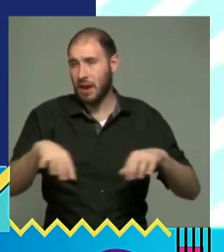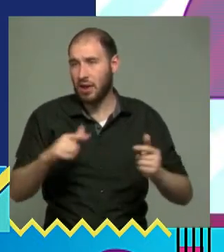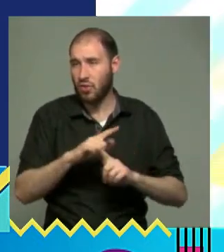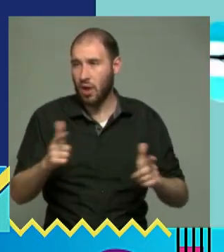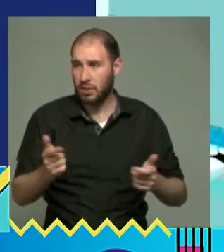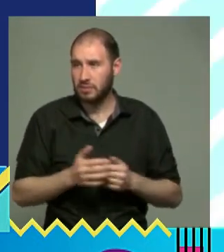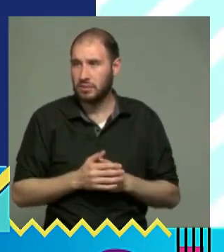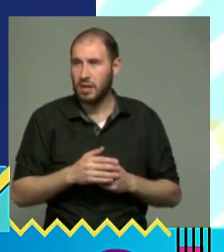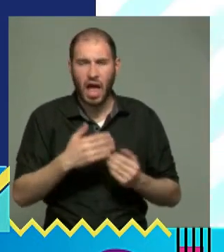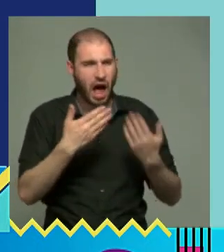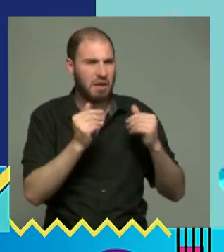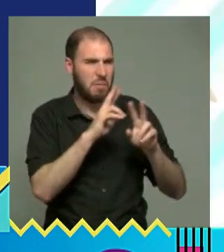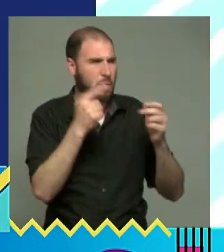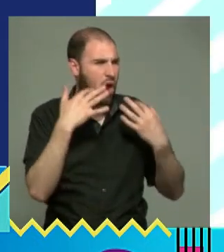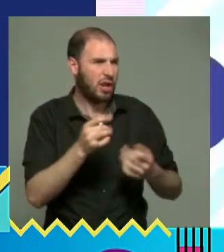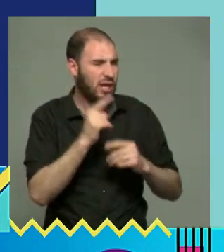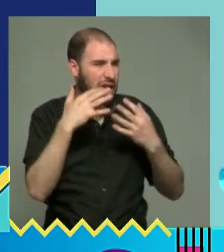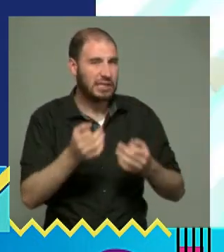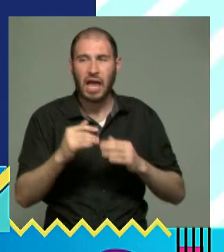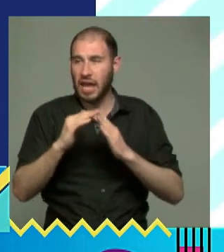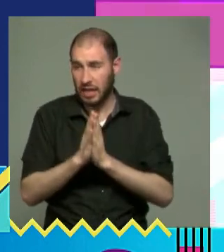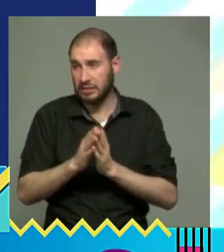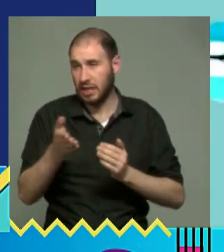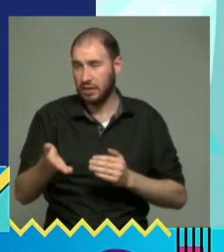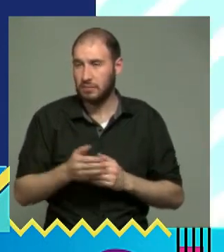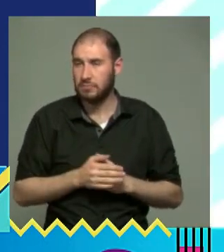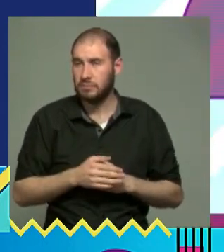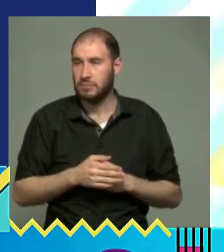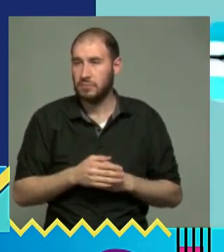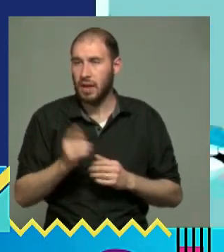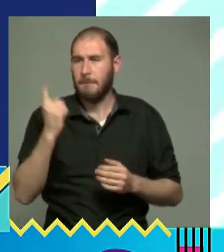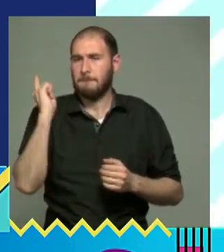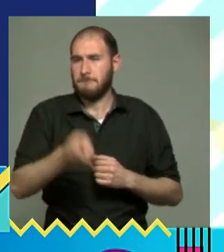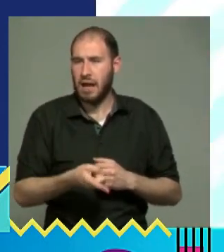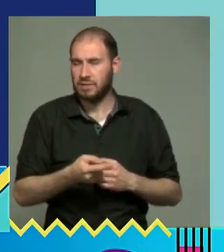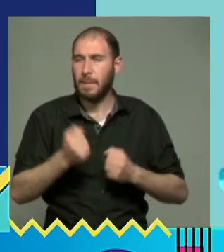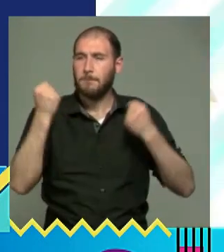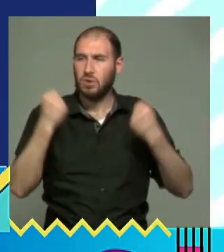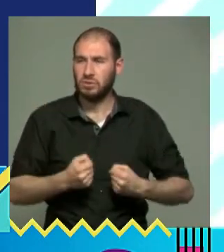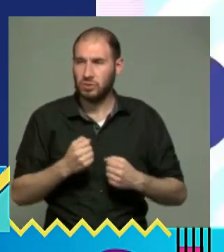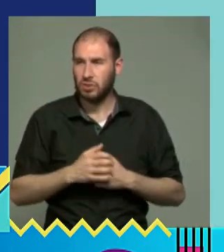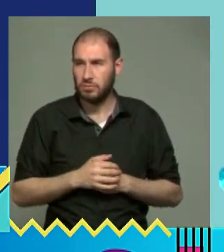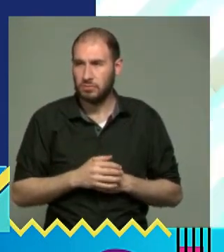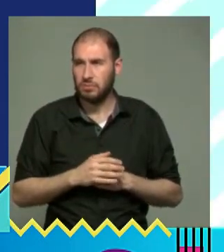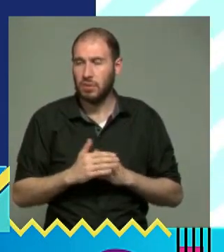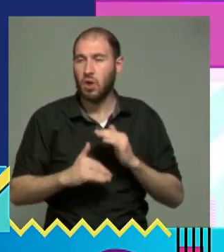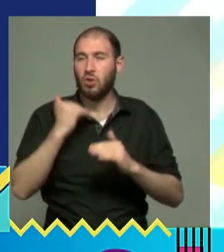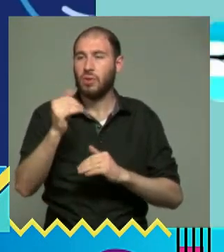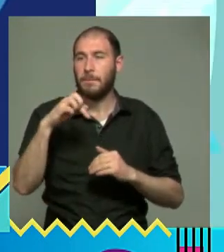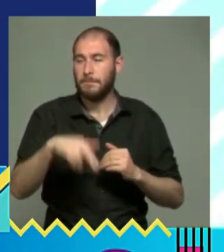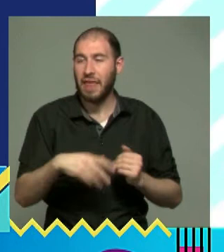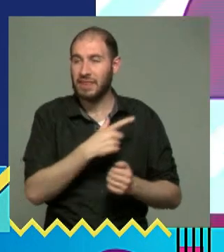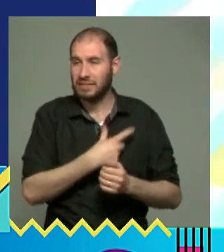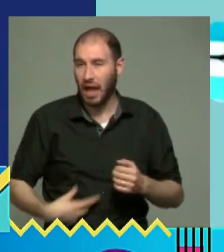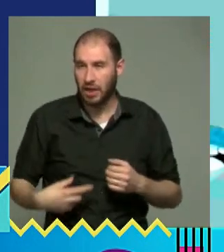la que justamente... Estamos hablando de una cuestión ética. La Iglesia es la que justamente impone una posición sobre las políticas de